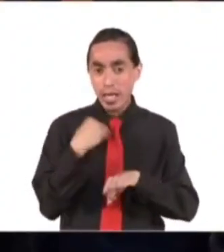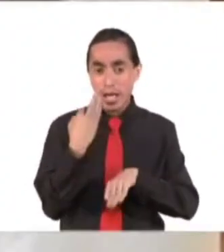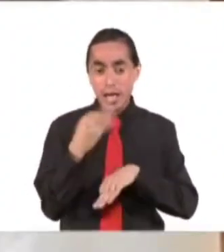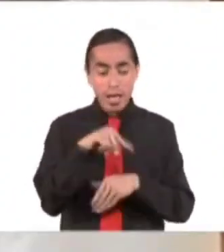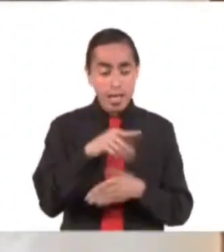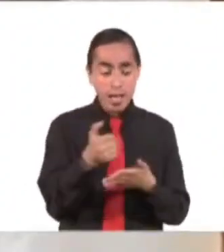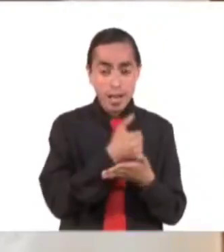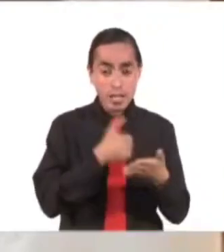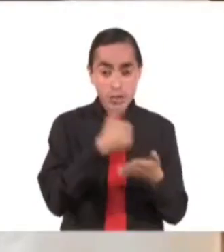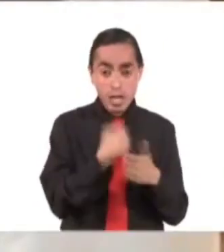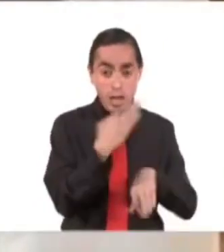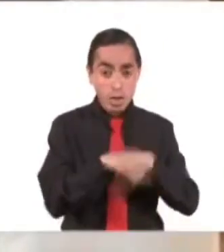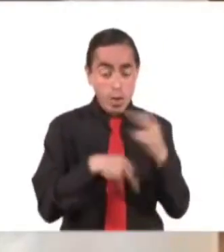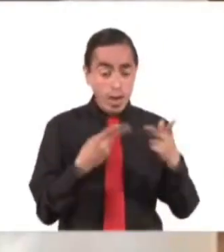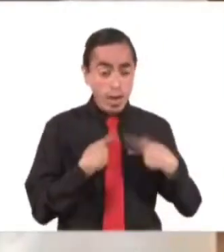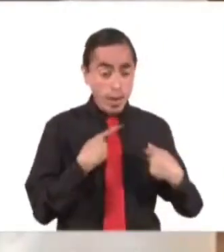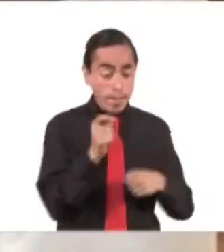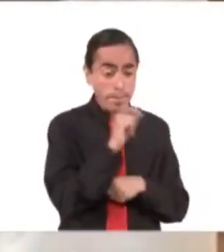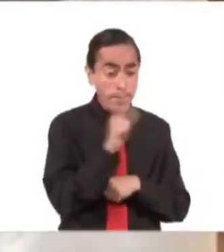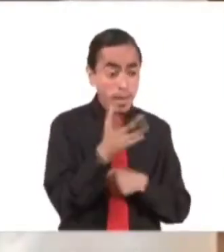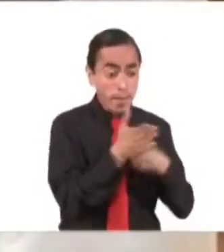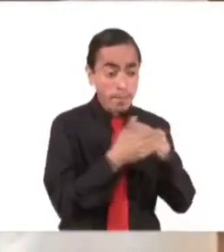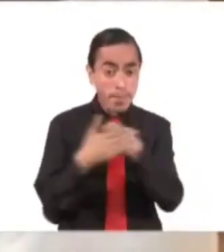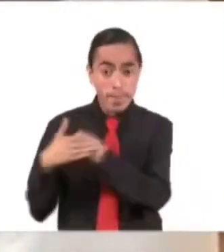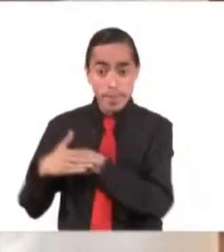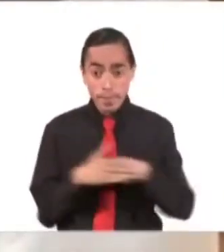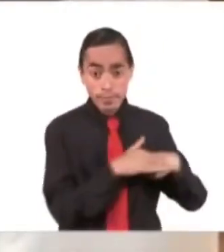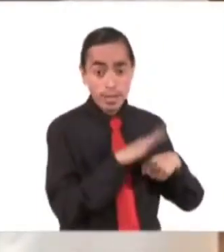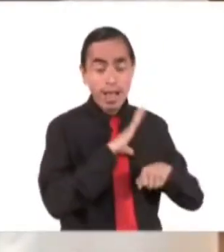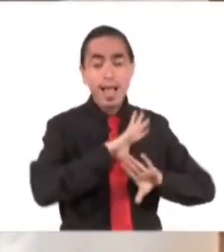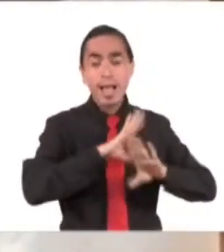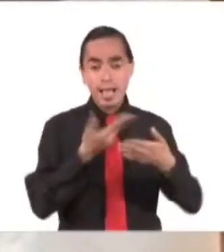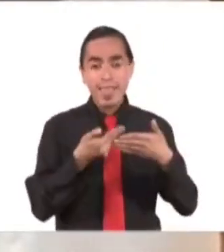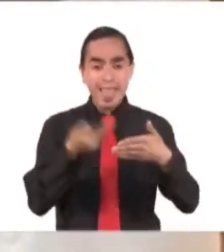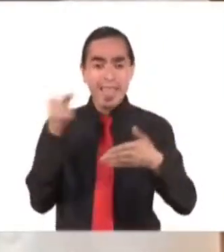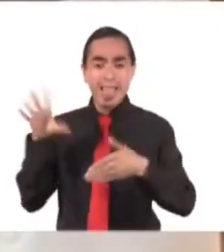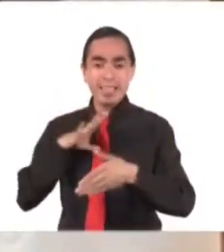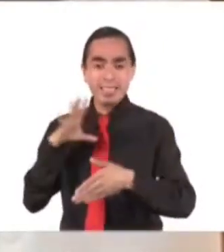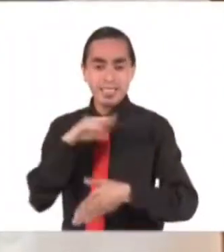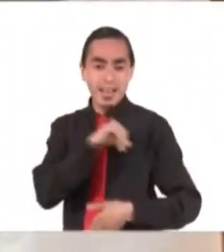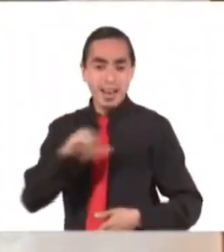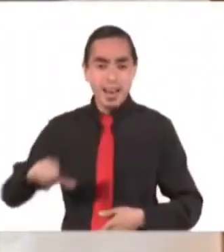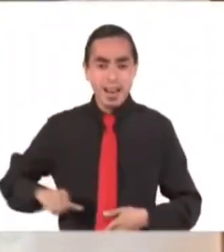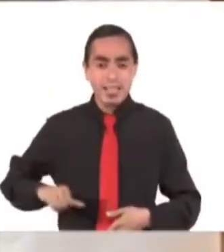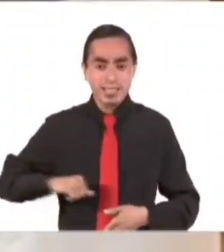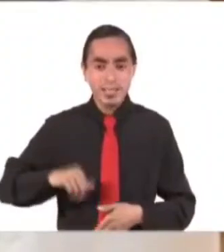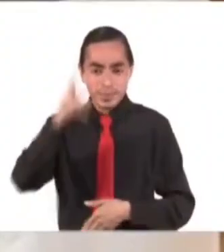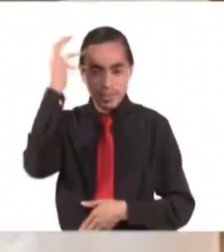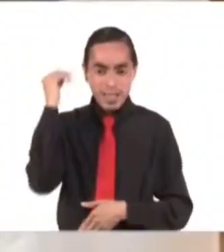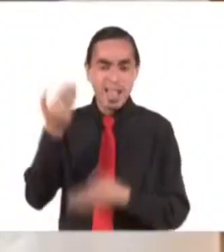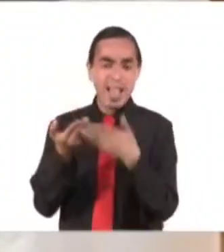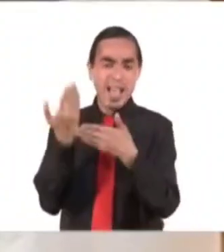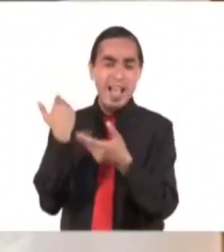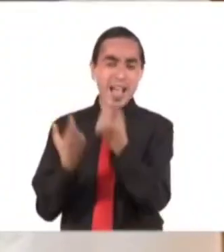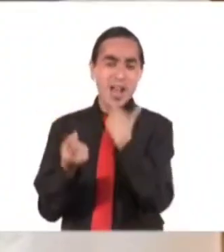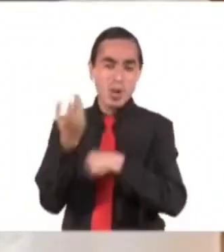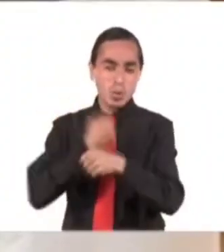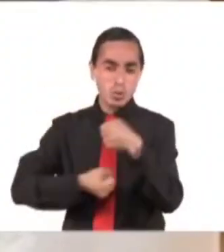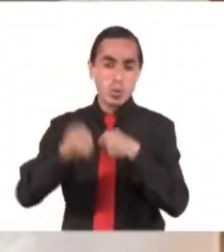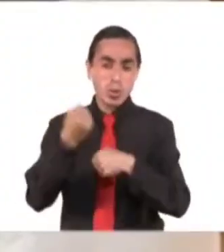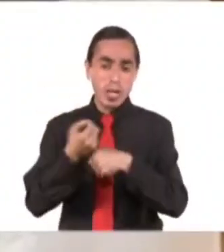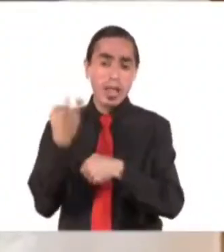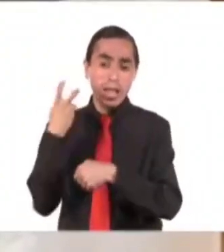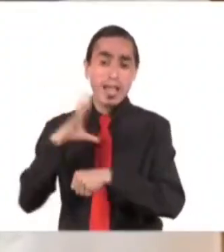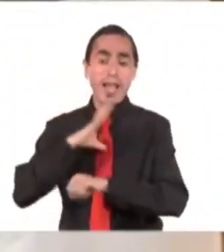ciudad desde que hubo microsismos en la alcaldía de Miguel Hidalgo hace unos años, se formó esa